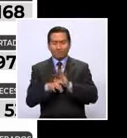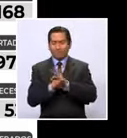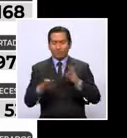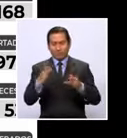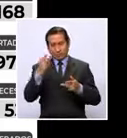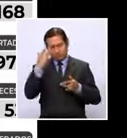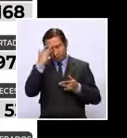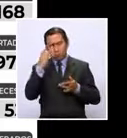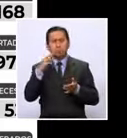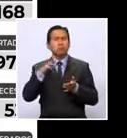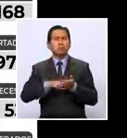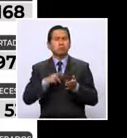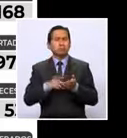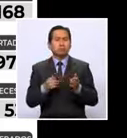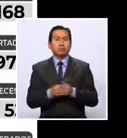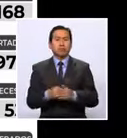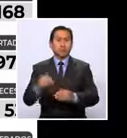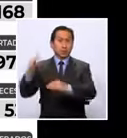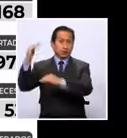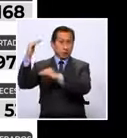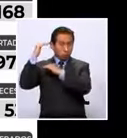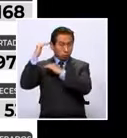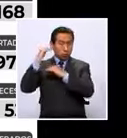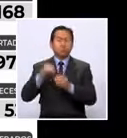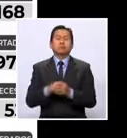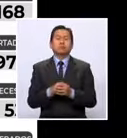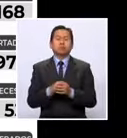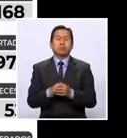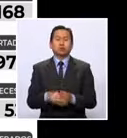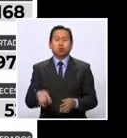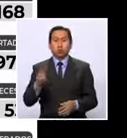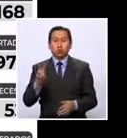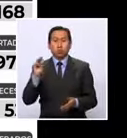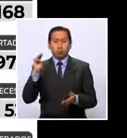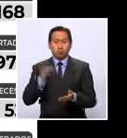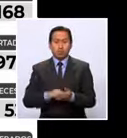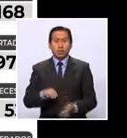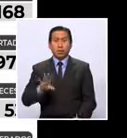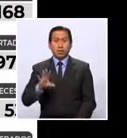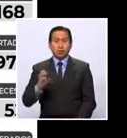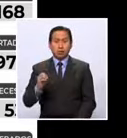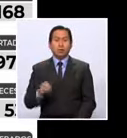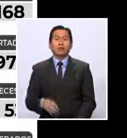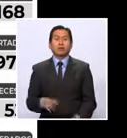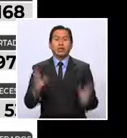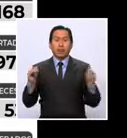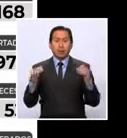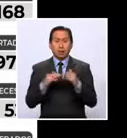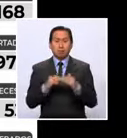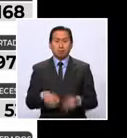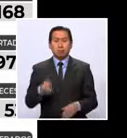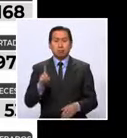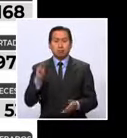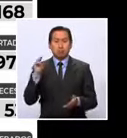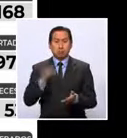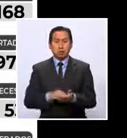corresponden a santacruz 2050 la paz